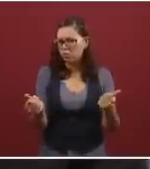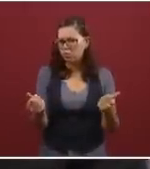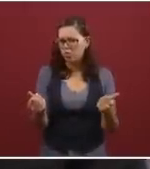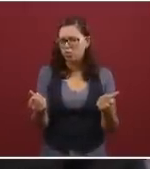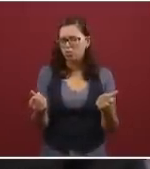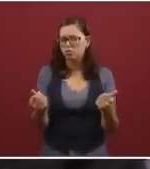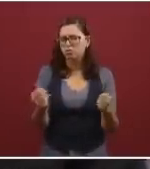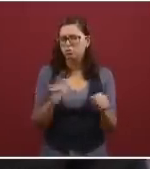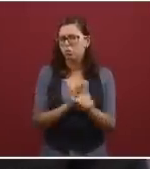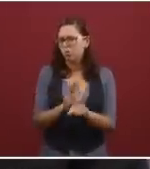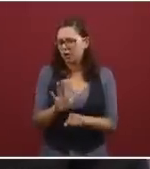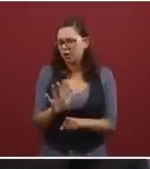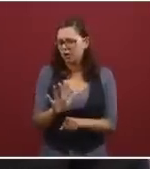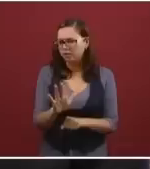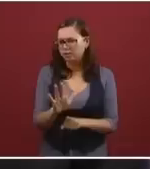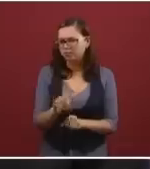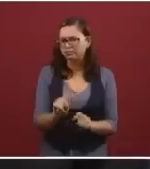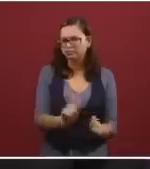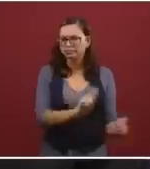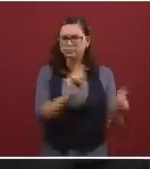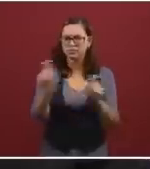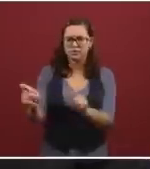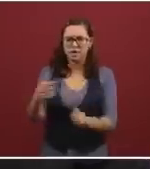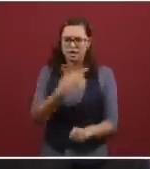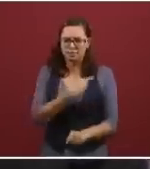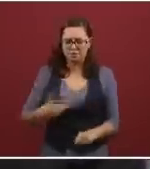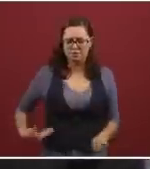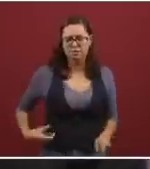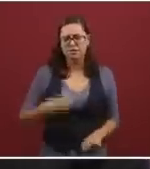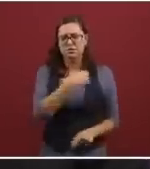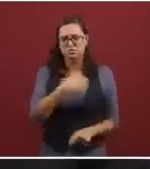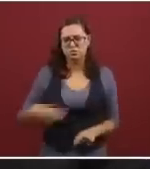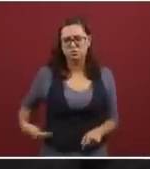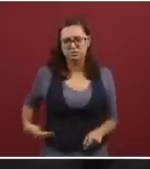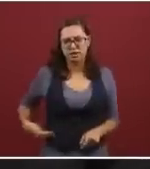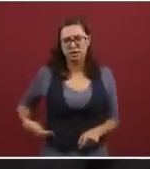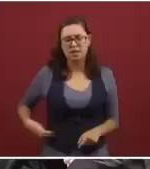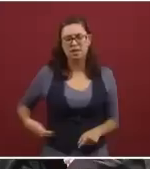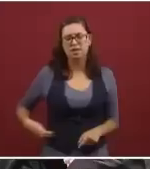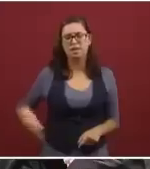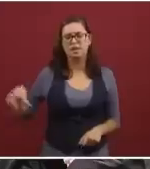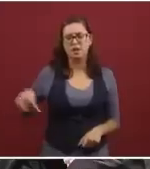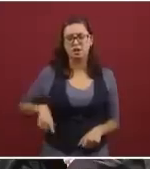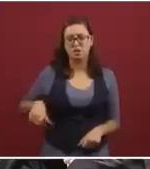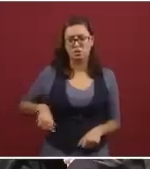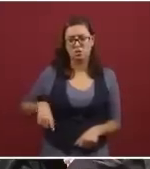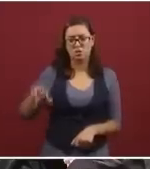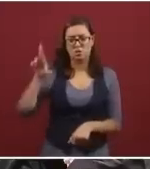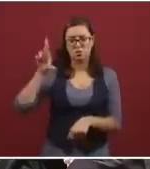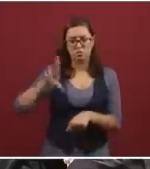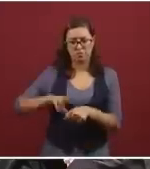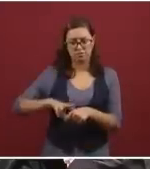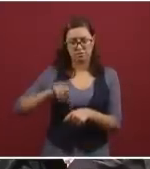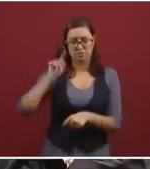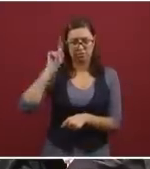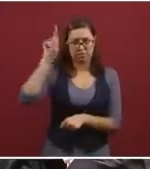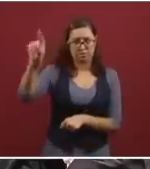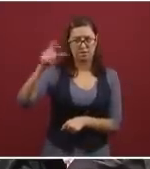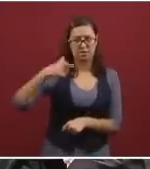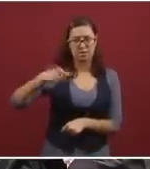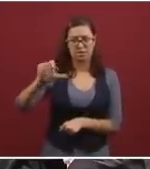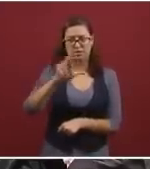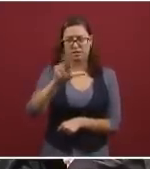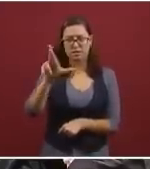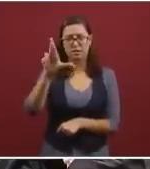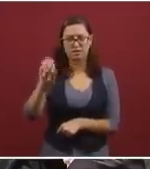problema a la presidenta municipal y al gobernador. El gobernador de Quintana Roo, desde